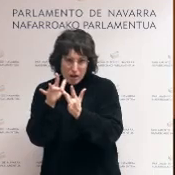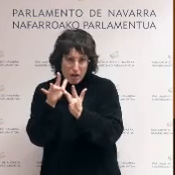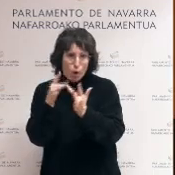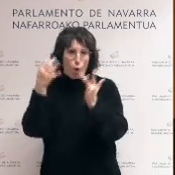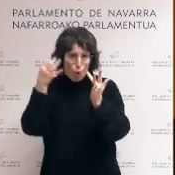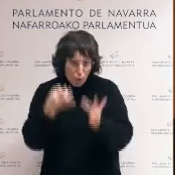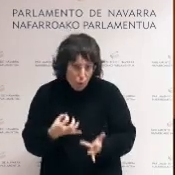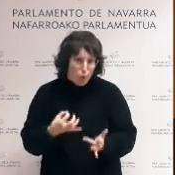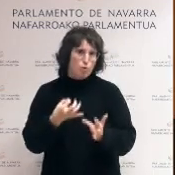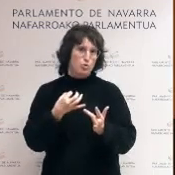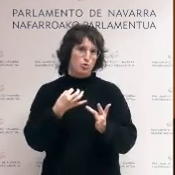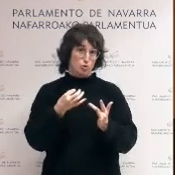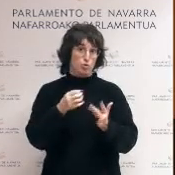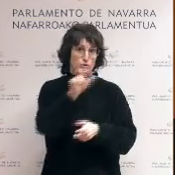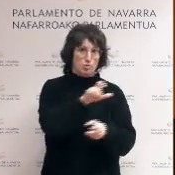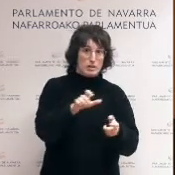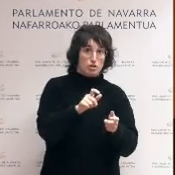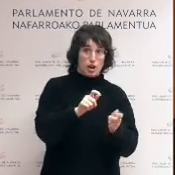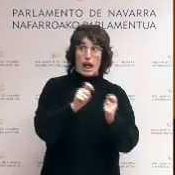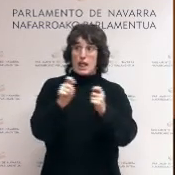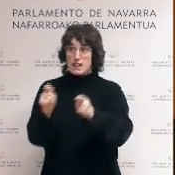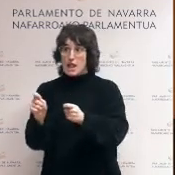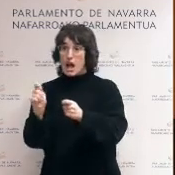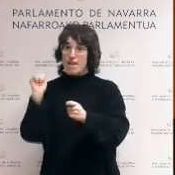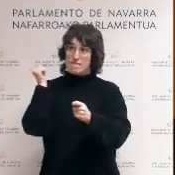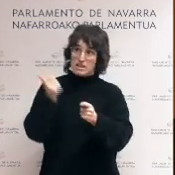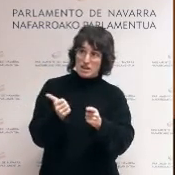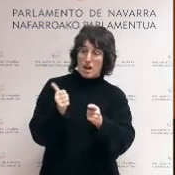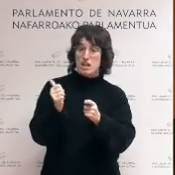genera esa riqueza para el medio ambiente.